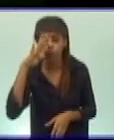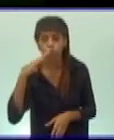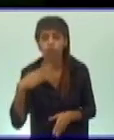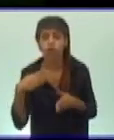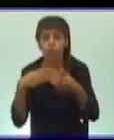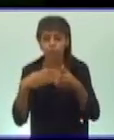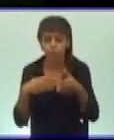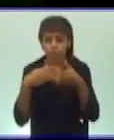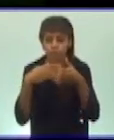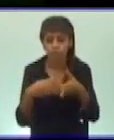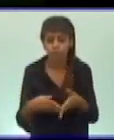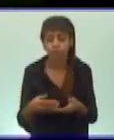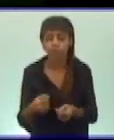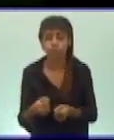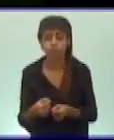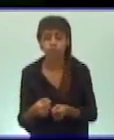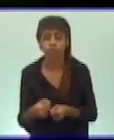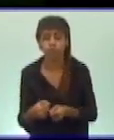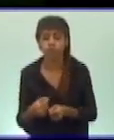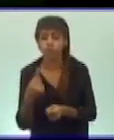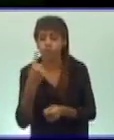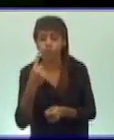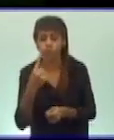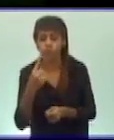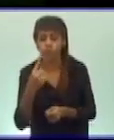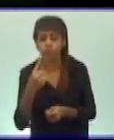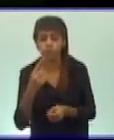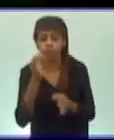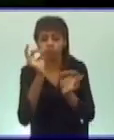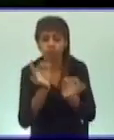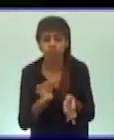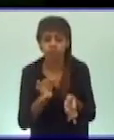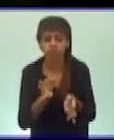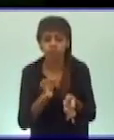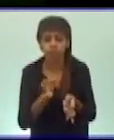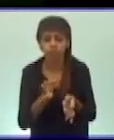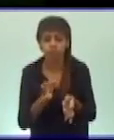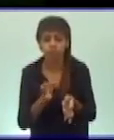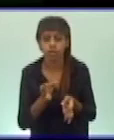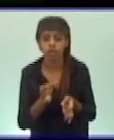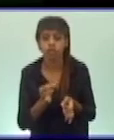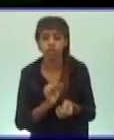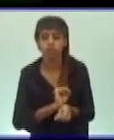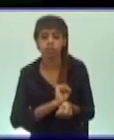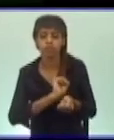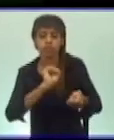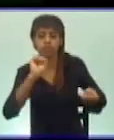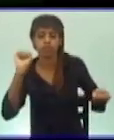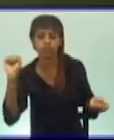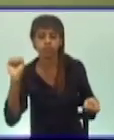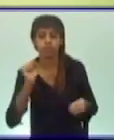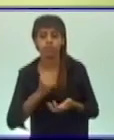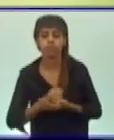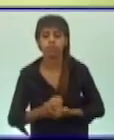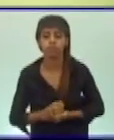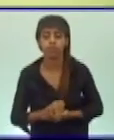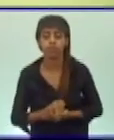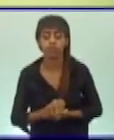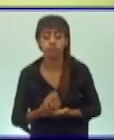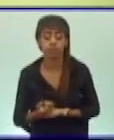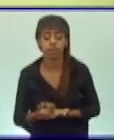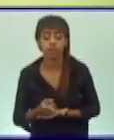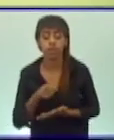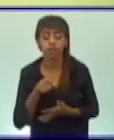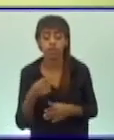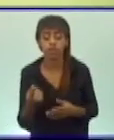Girón, morirán por su única, verdadera e irrenunciable independencia. Creo entonces que